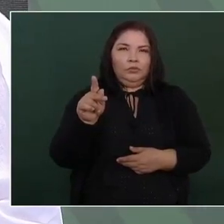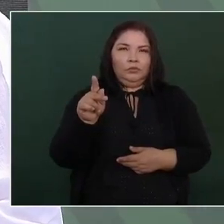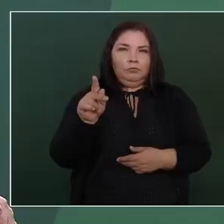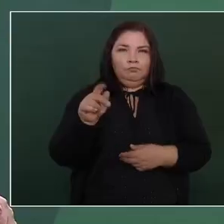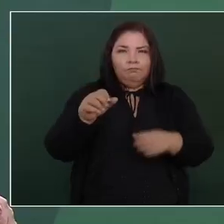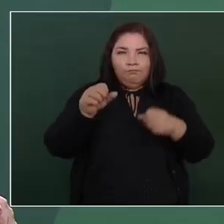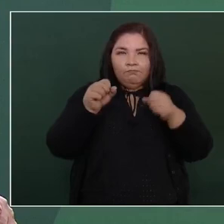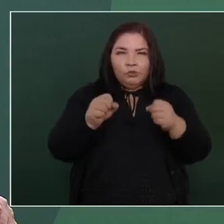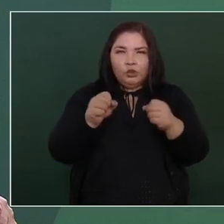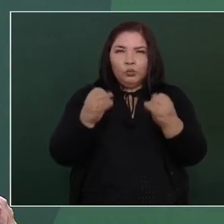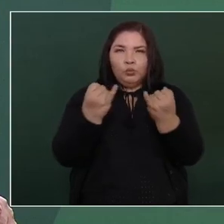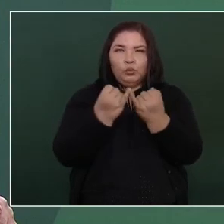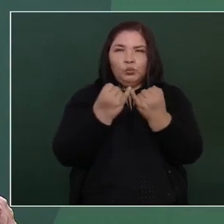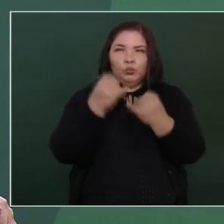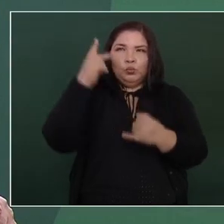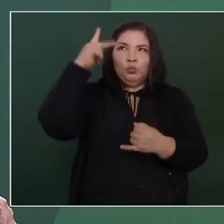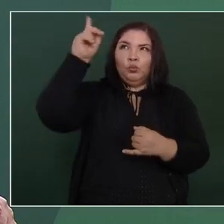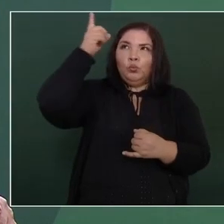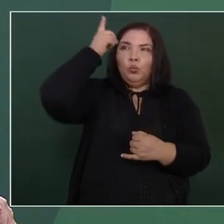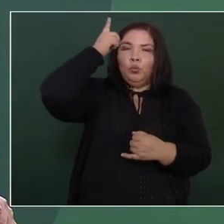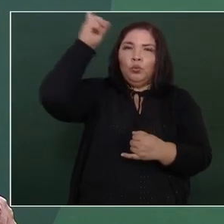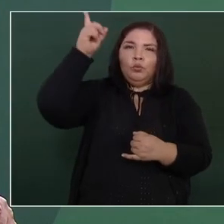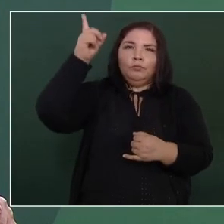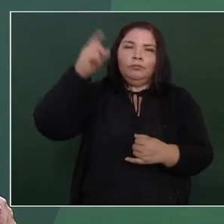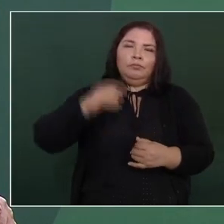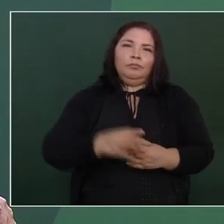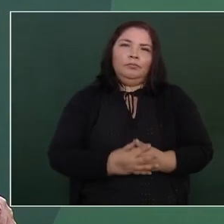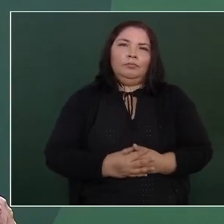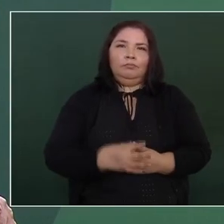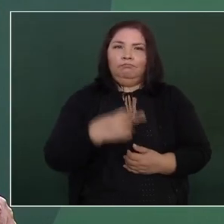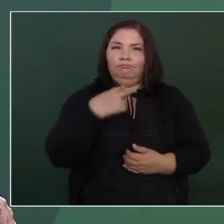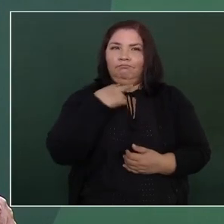de Dios y es la voz de la historia.